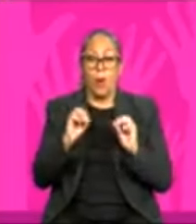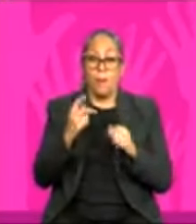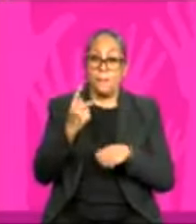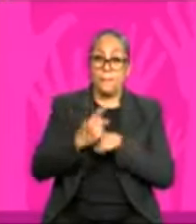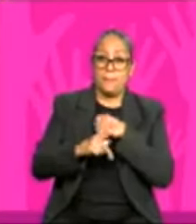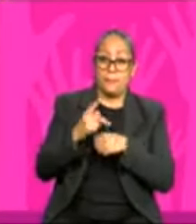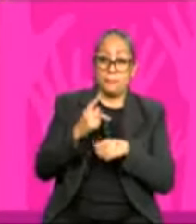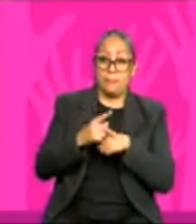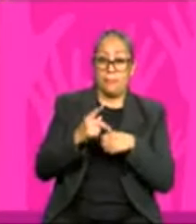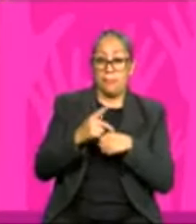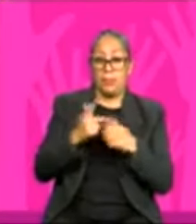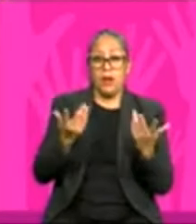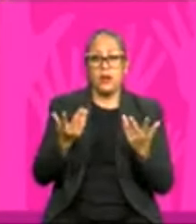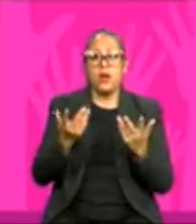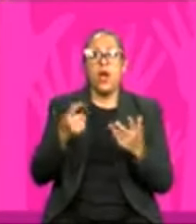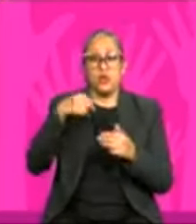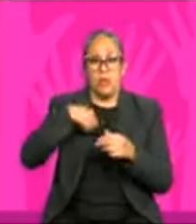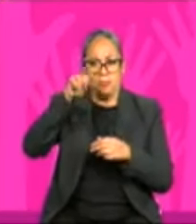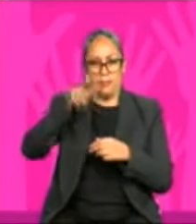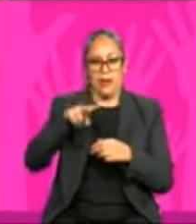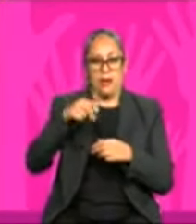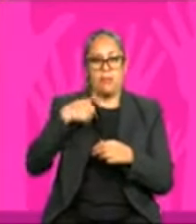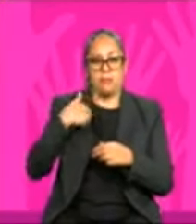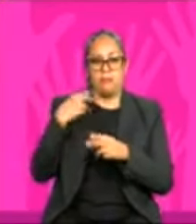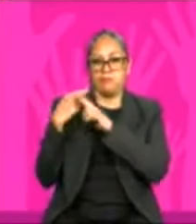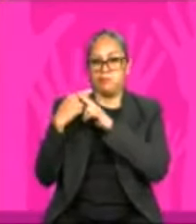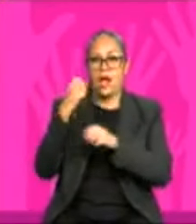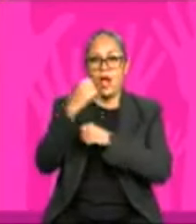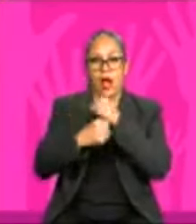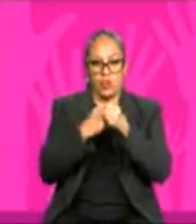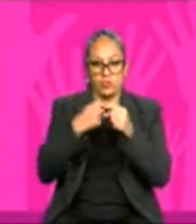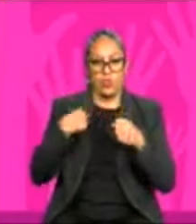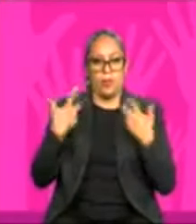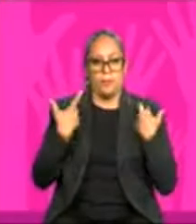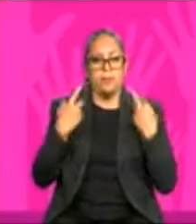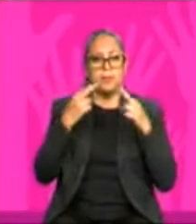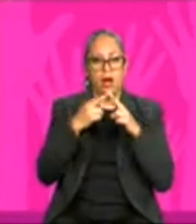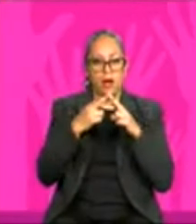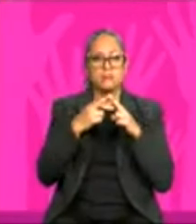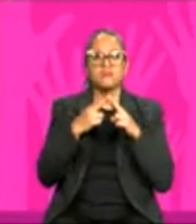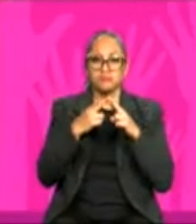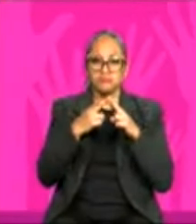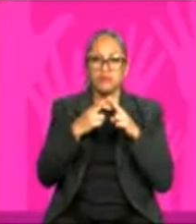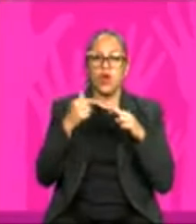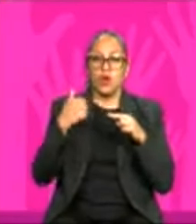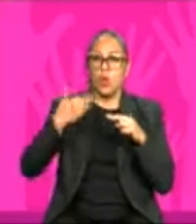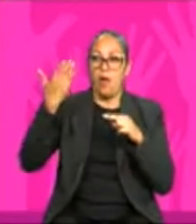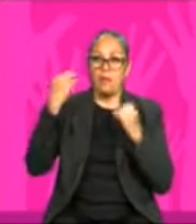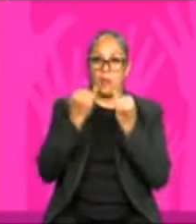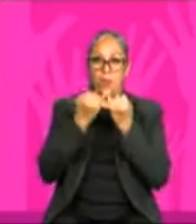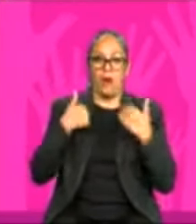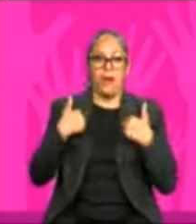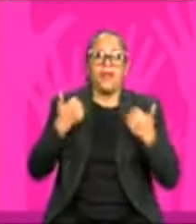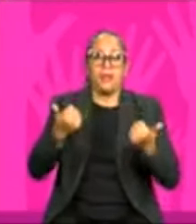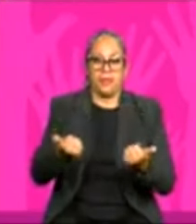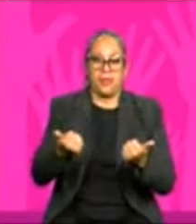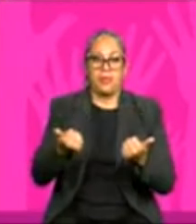Fui maestra rural muchos años. Entiendo bien el trabajo de los maestros. La base de la